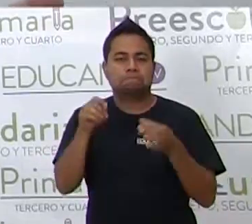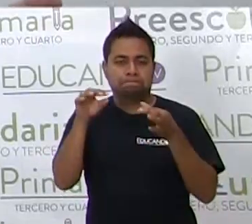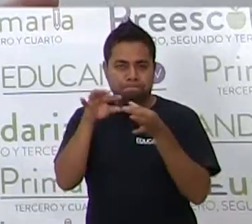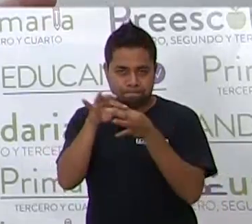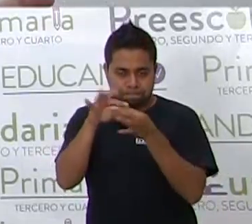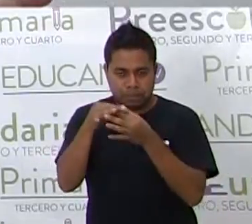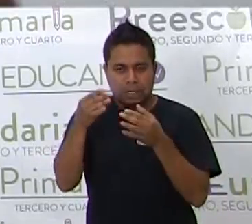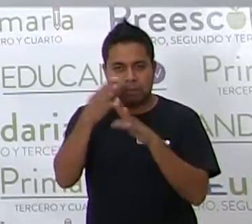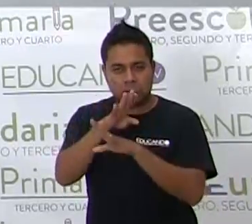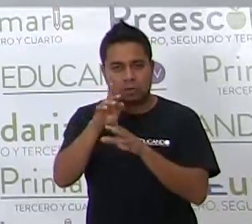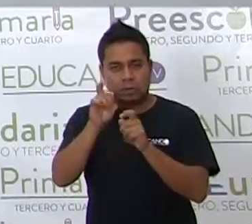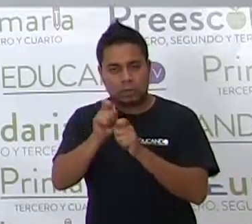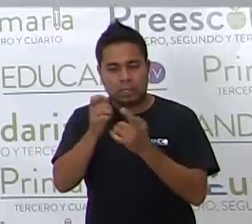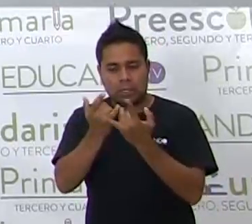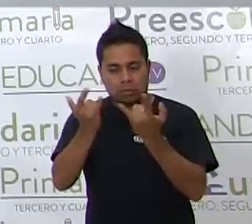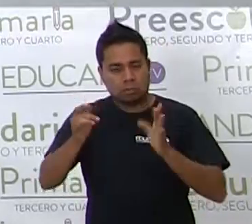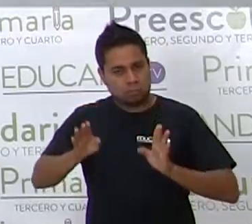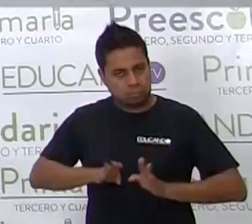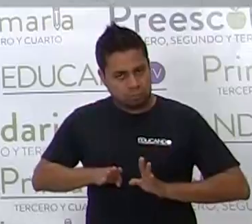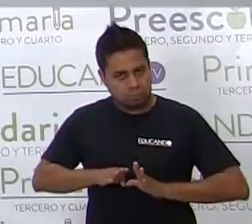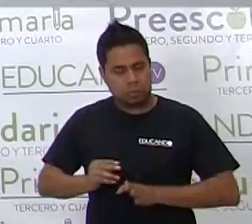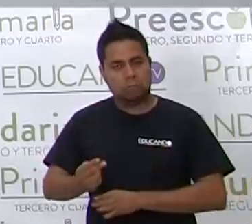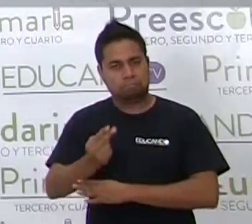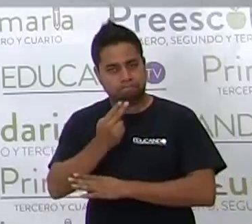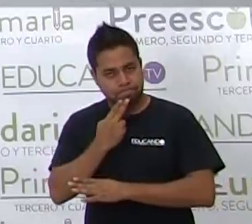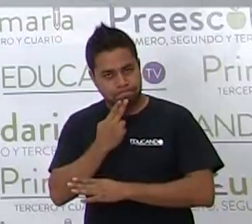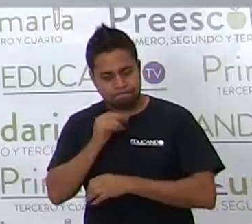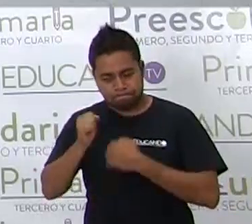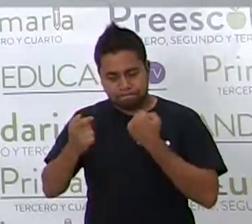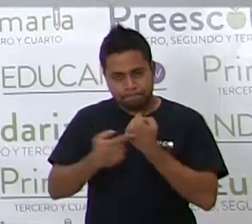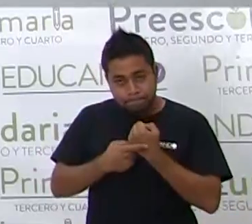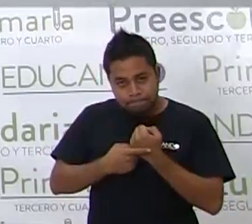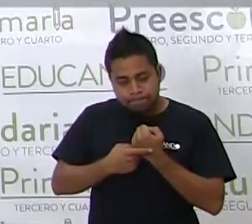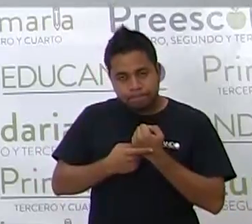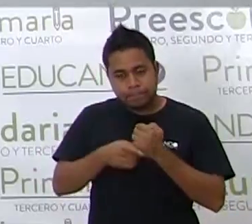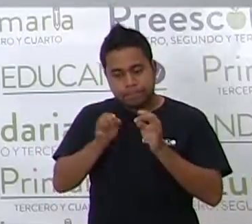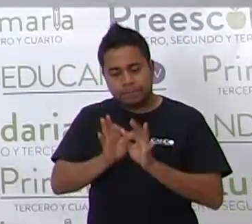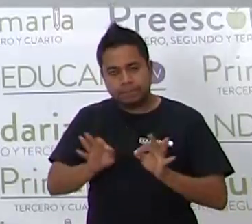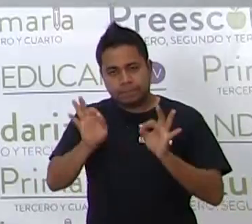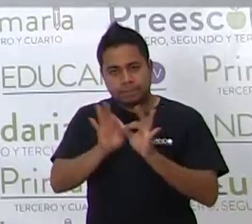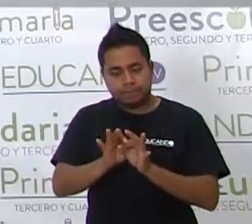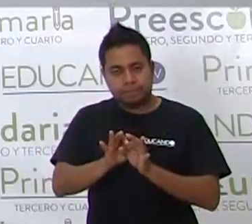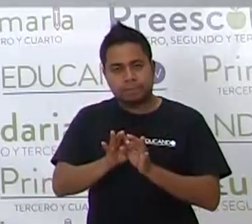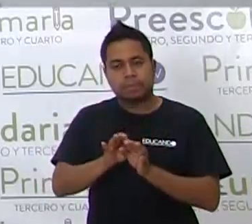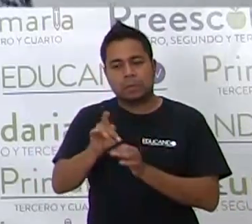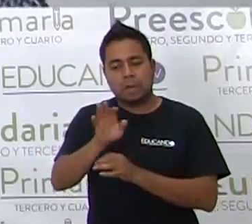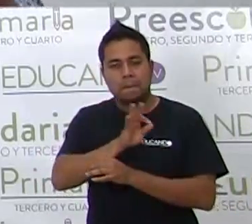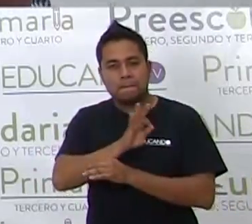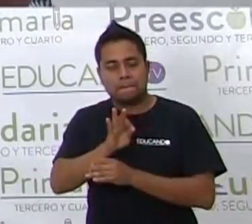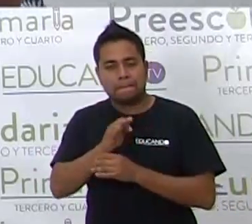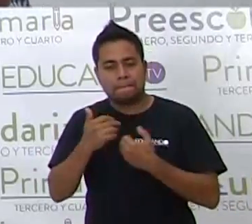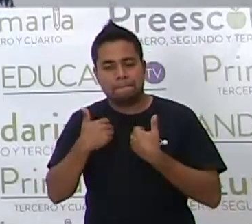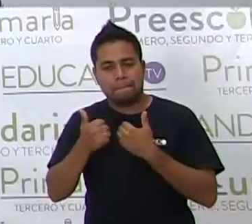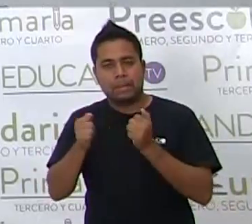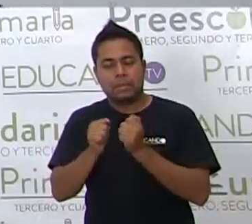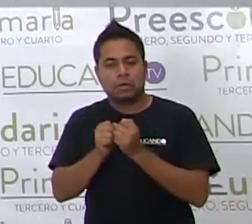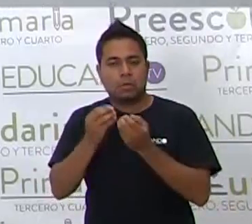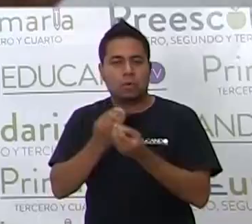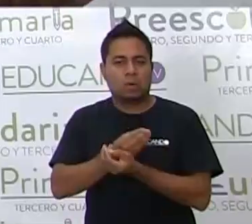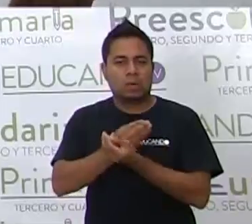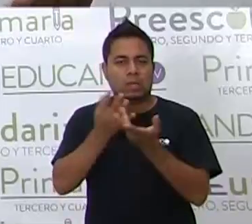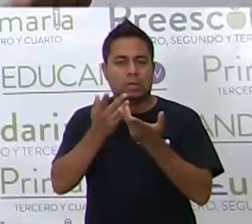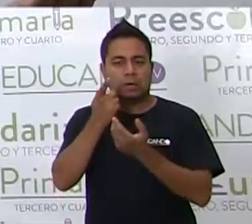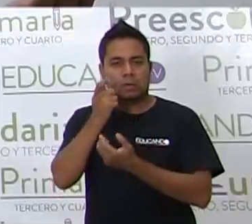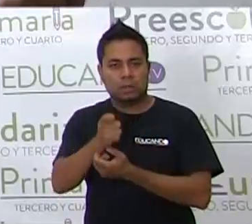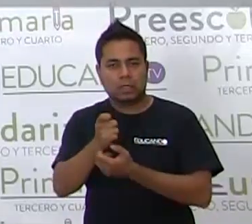las características, función y algunos otros datos que nos van a servir a entender de mayor forma